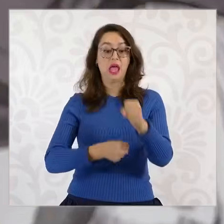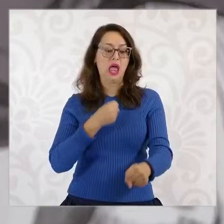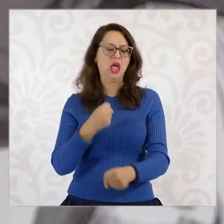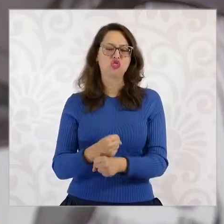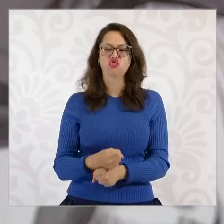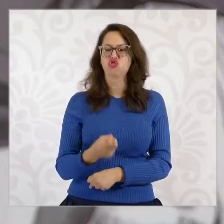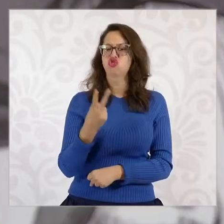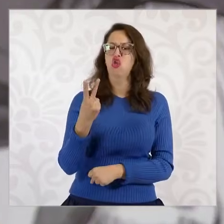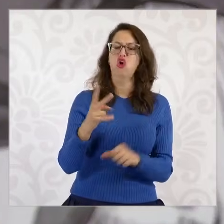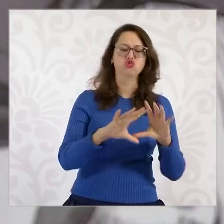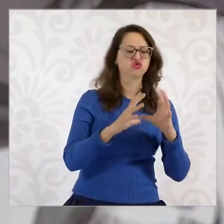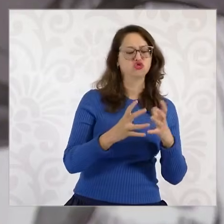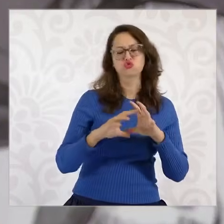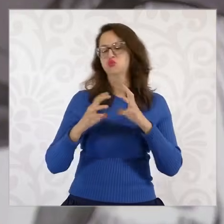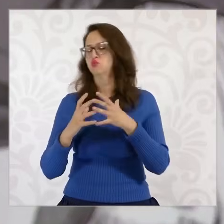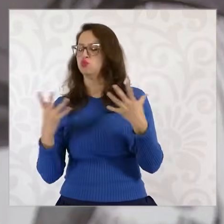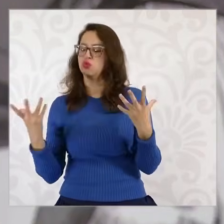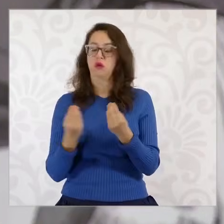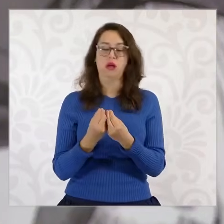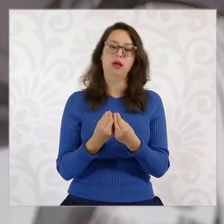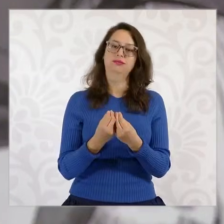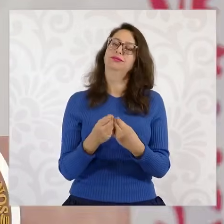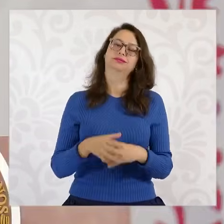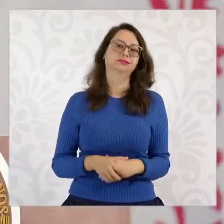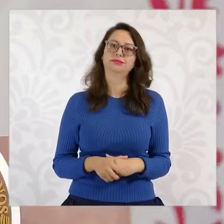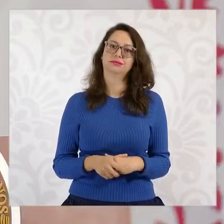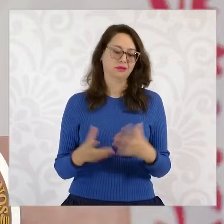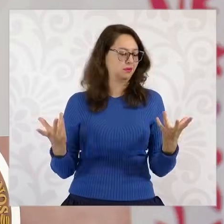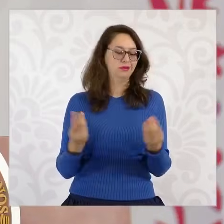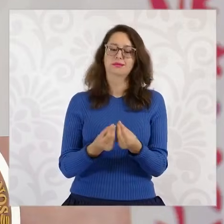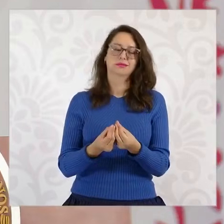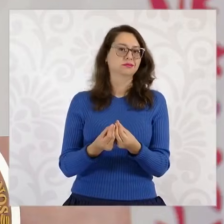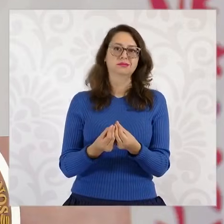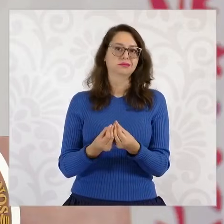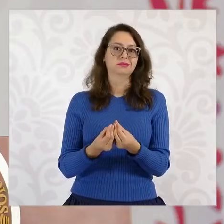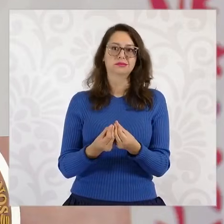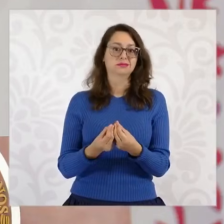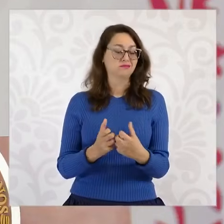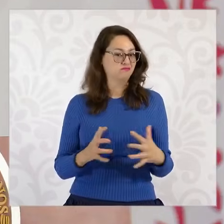2 mundos. Bueno, pues fue un encuentro bastante violento porque hubo